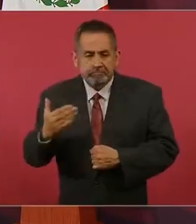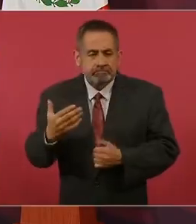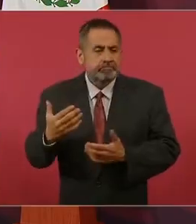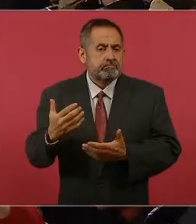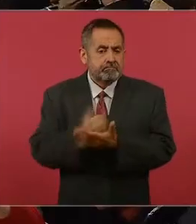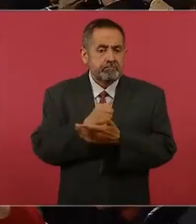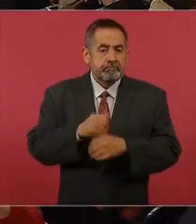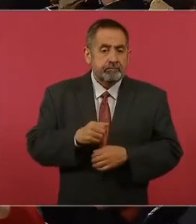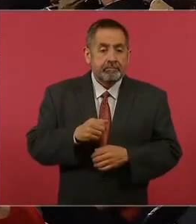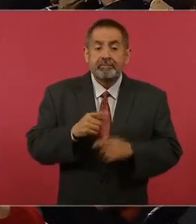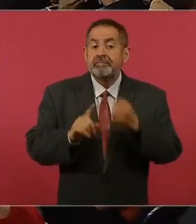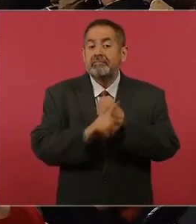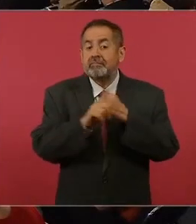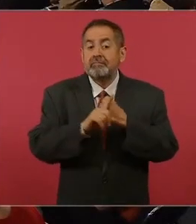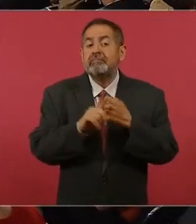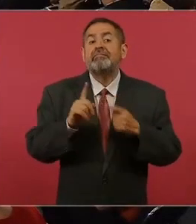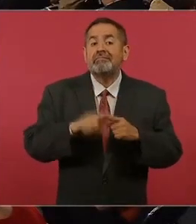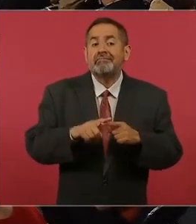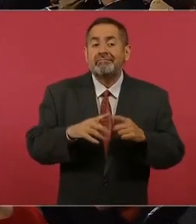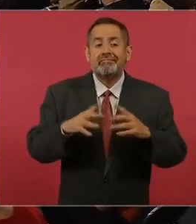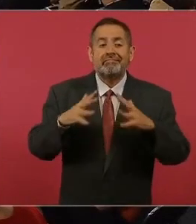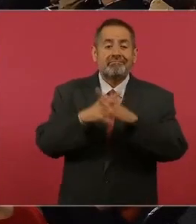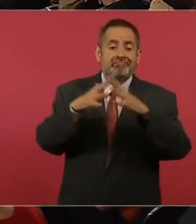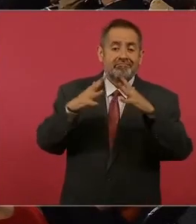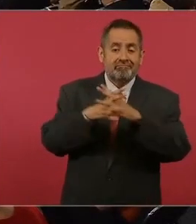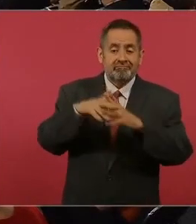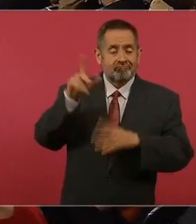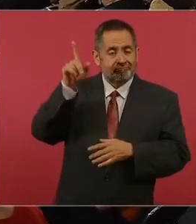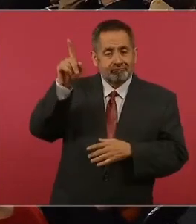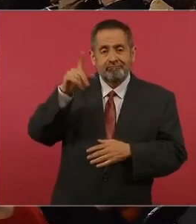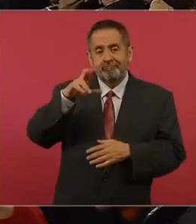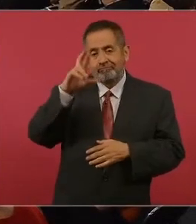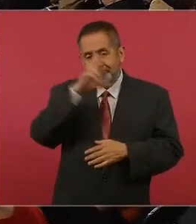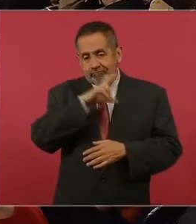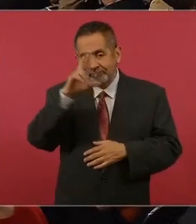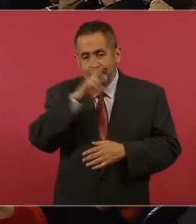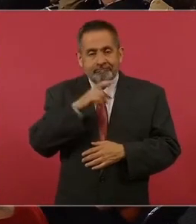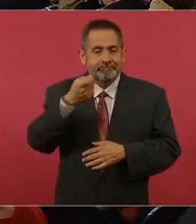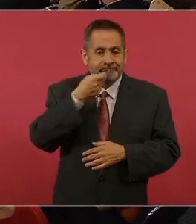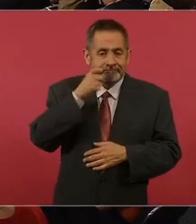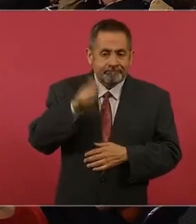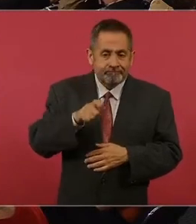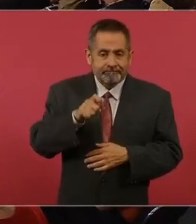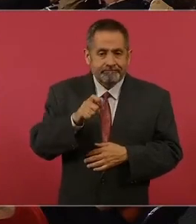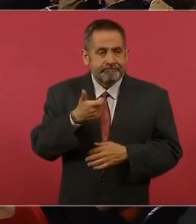por la guerra de Ucrania y Rusia.